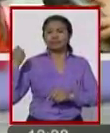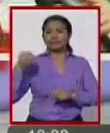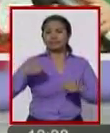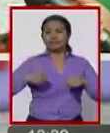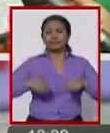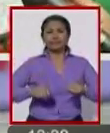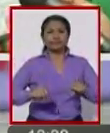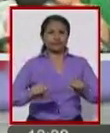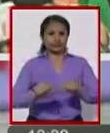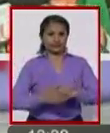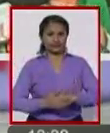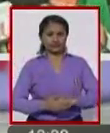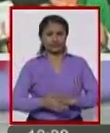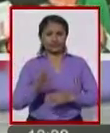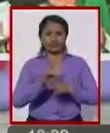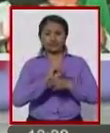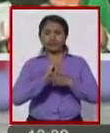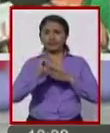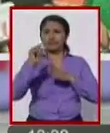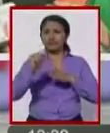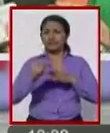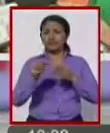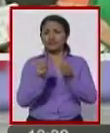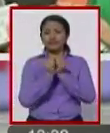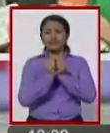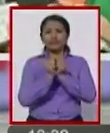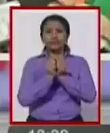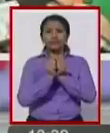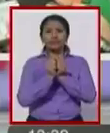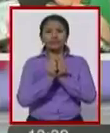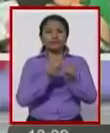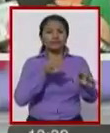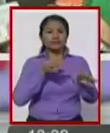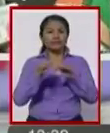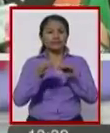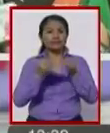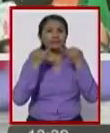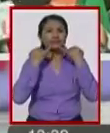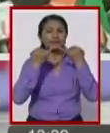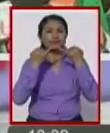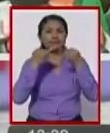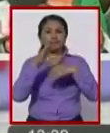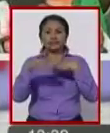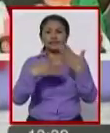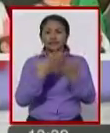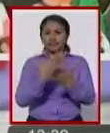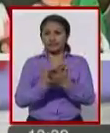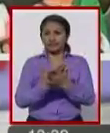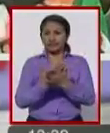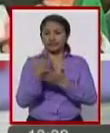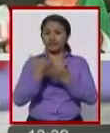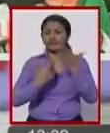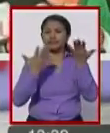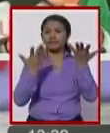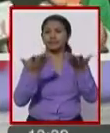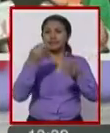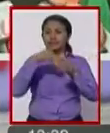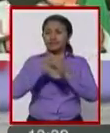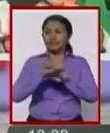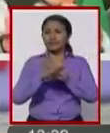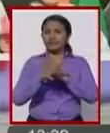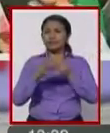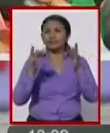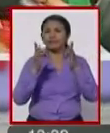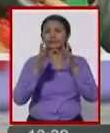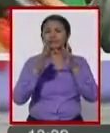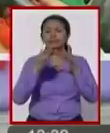del supermercado, con sus ingenieros, permanentemente en el comando de incidente, donde nos han ido informando todo lo que se encuentra en el súper, por dónde